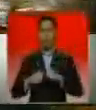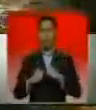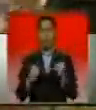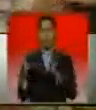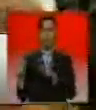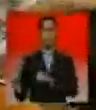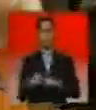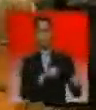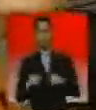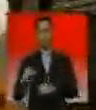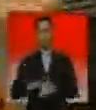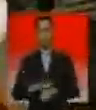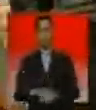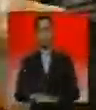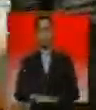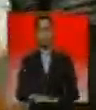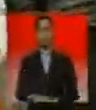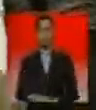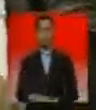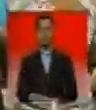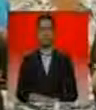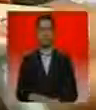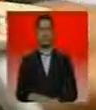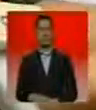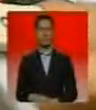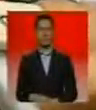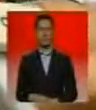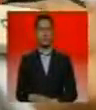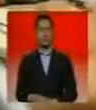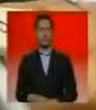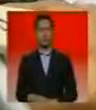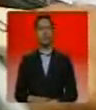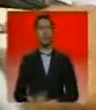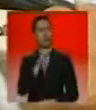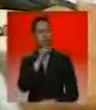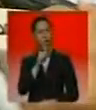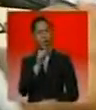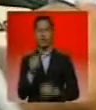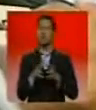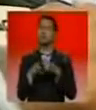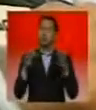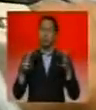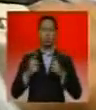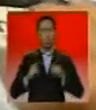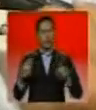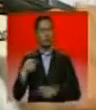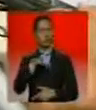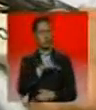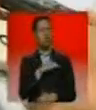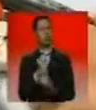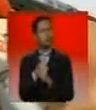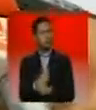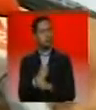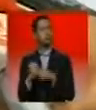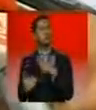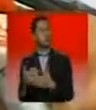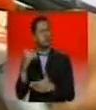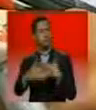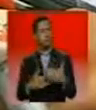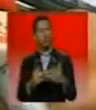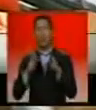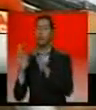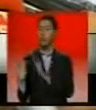provincias de Manabí y Esmeraldas. Por ello, continúan con la recaudación de donaciones que serán entregadas en las dos provincias más